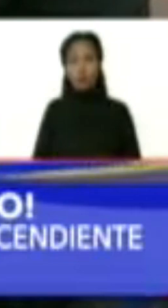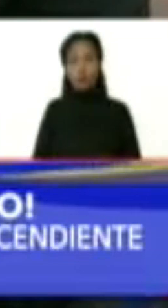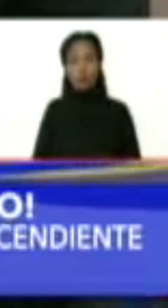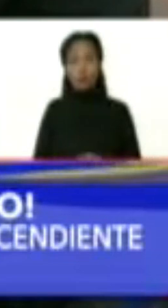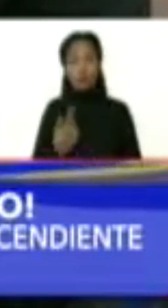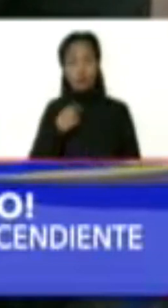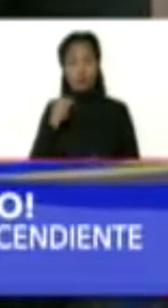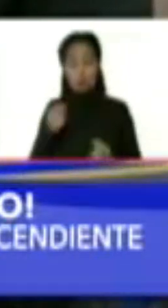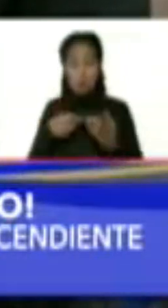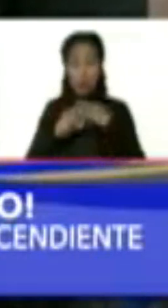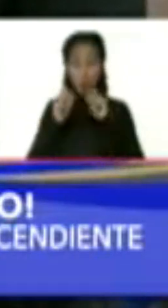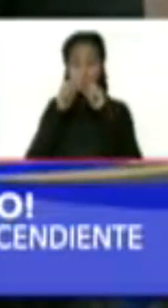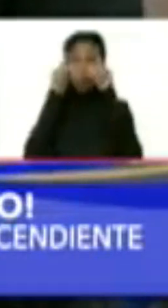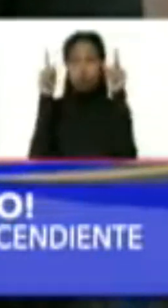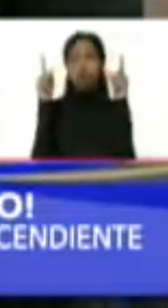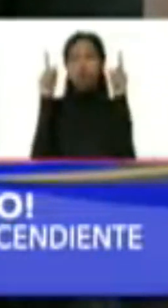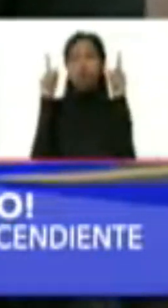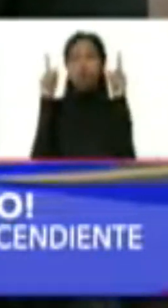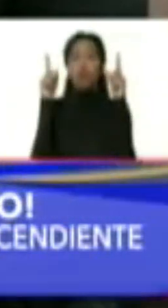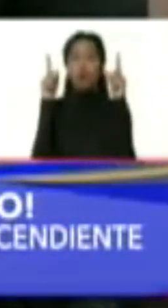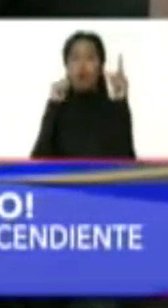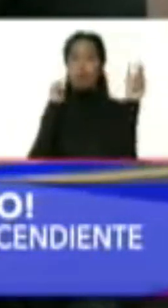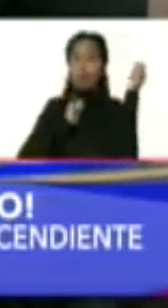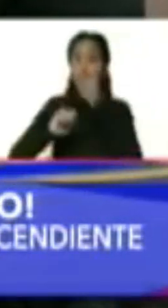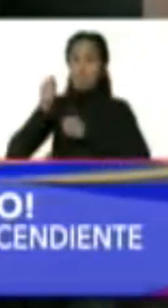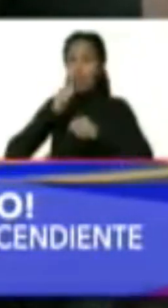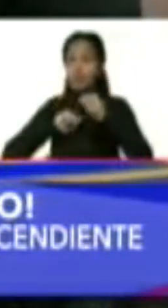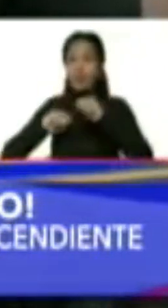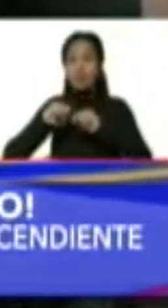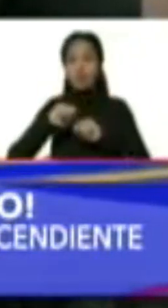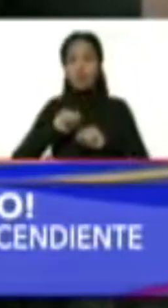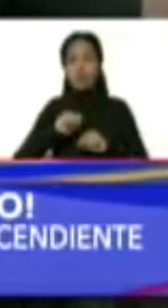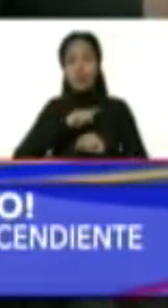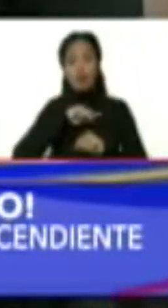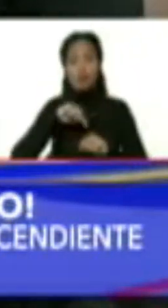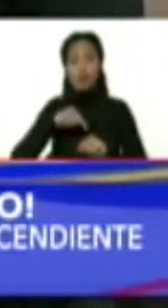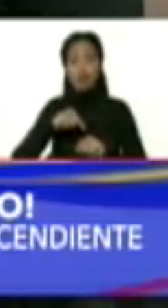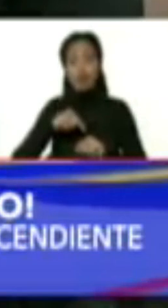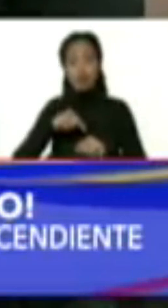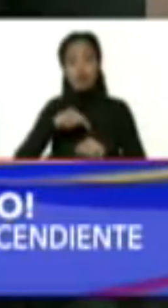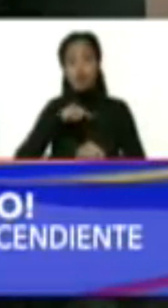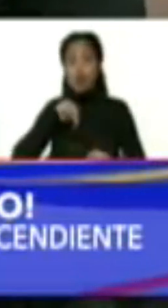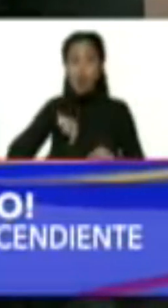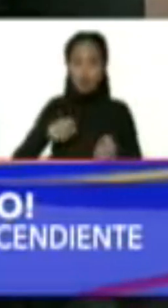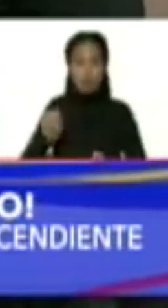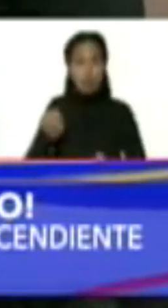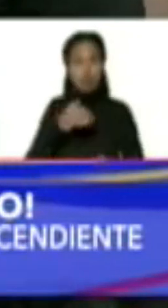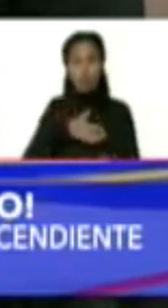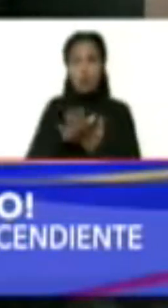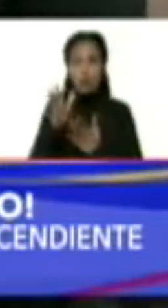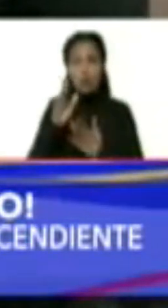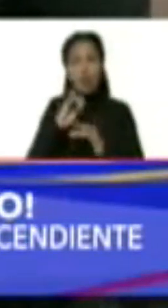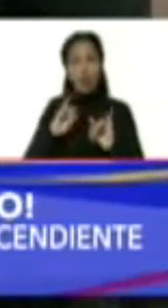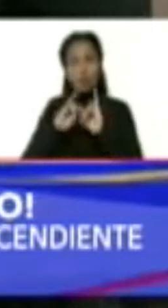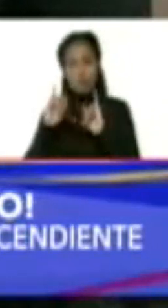Vamos a despertar. Pour défendre. Para defender souveraineté nous. Nuestra soberanía. Lever